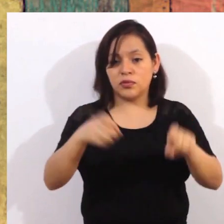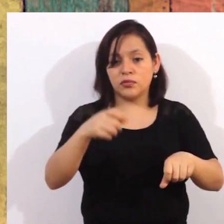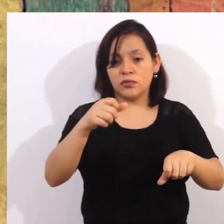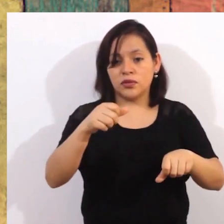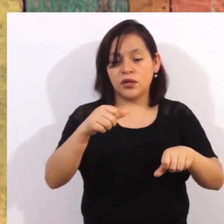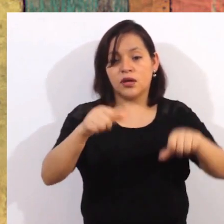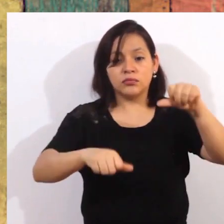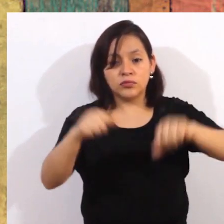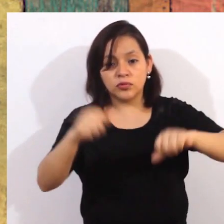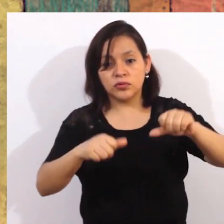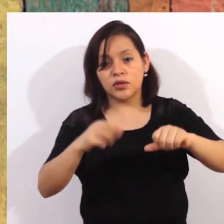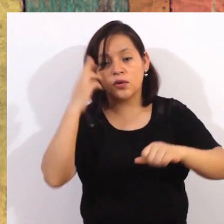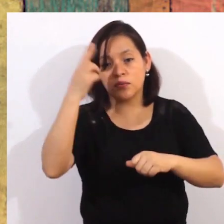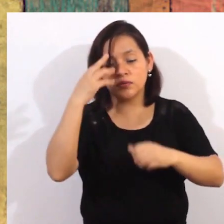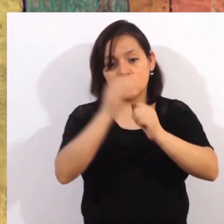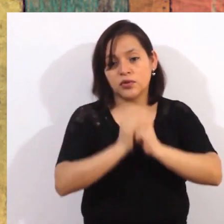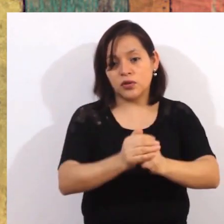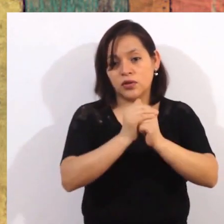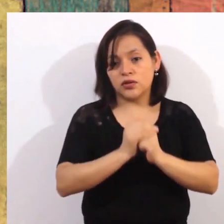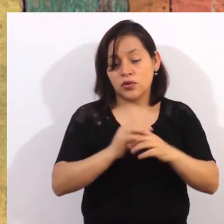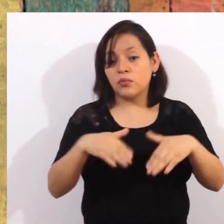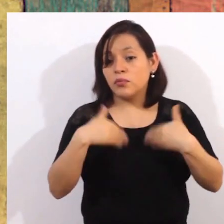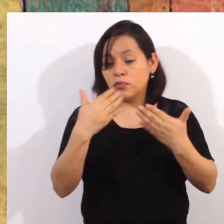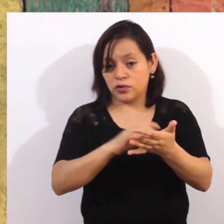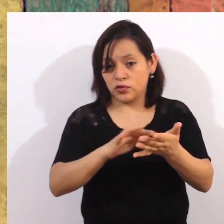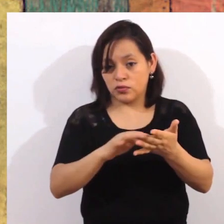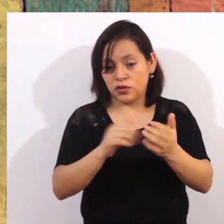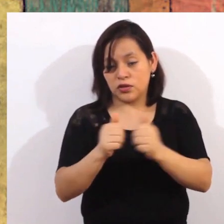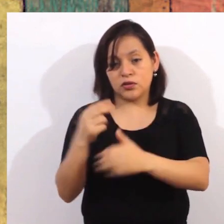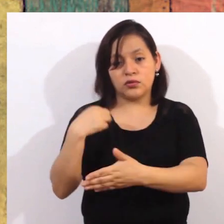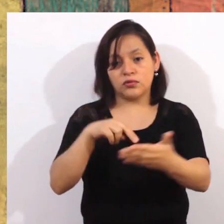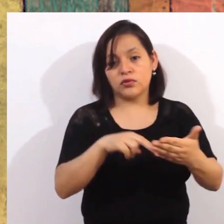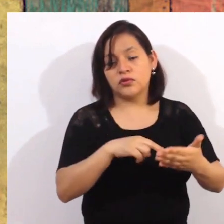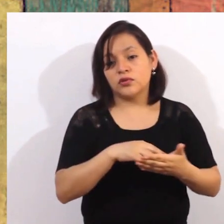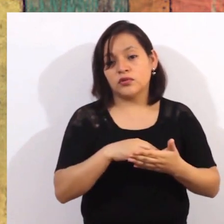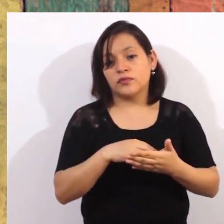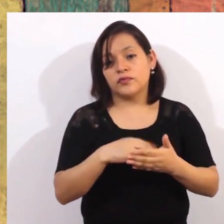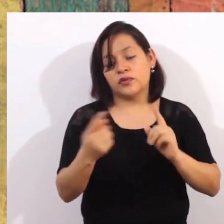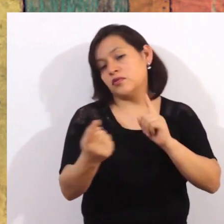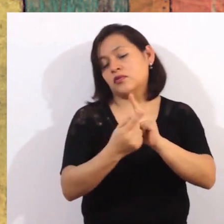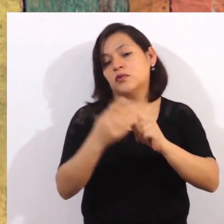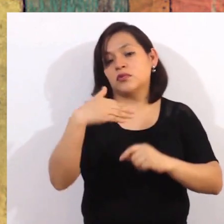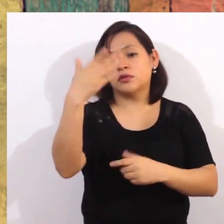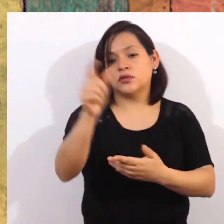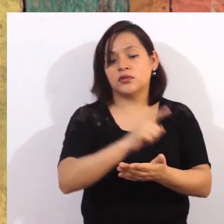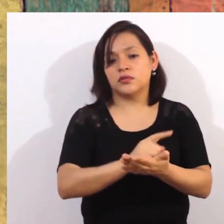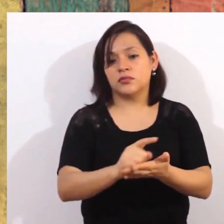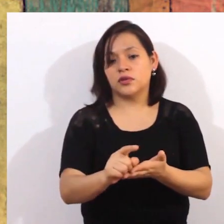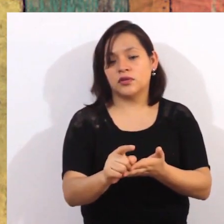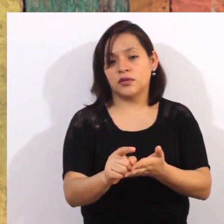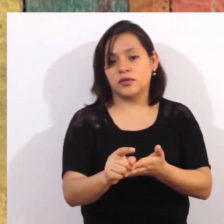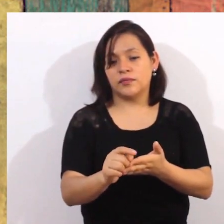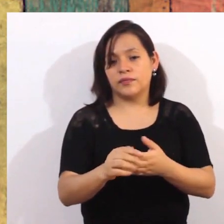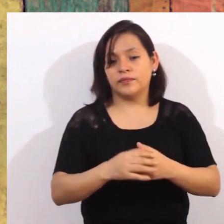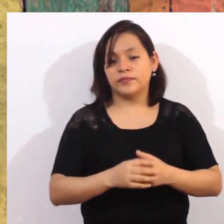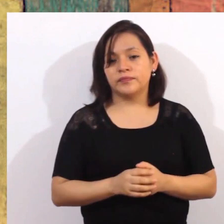pregunta, inquietud o un motivo de oración, déjanos saber y pon tu comentario al pie de este video. Estaremos en contacto contigo y acompañándote